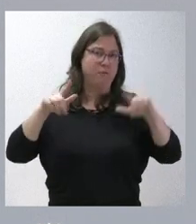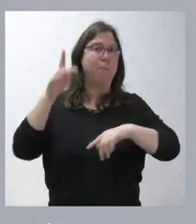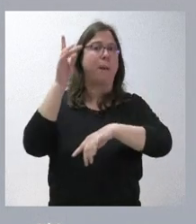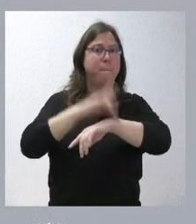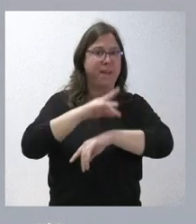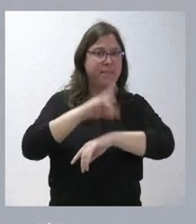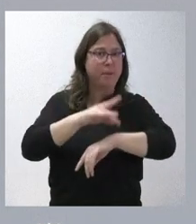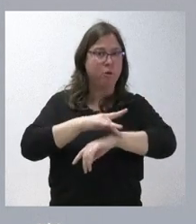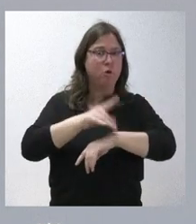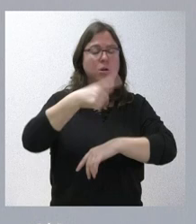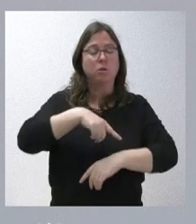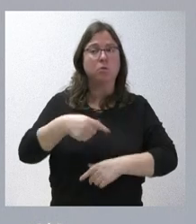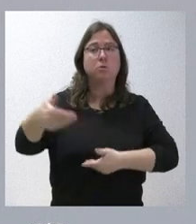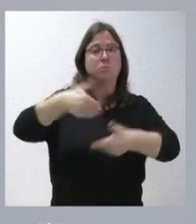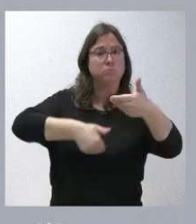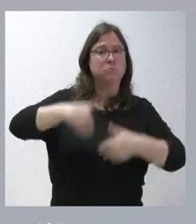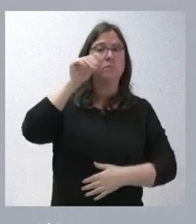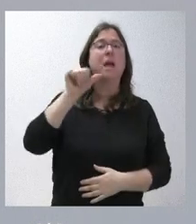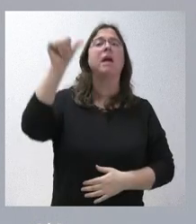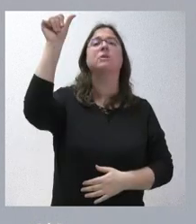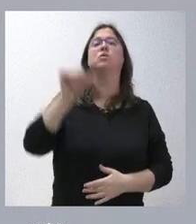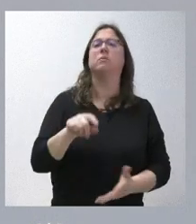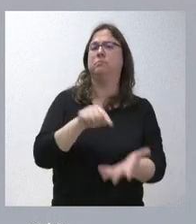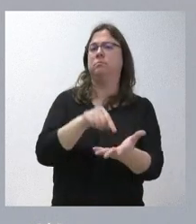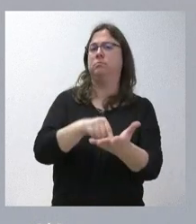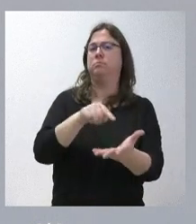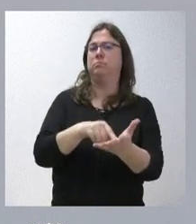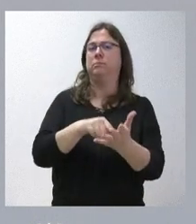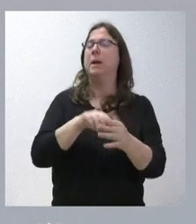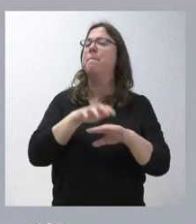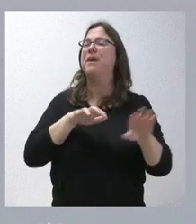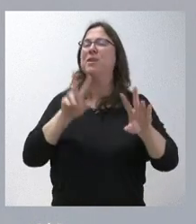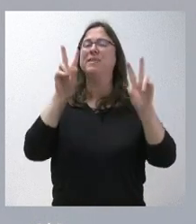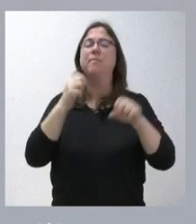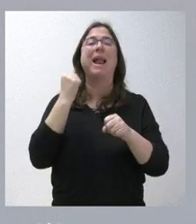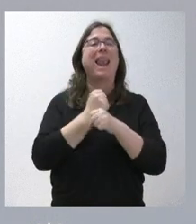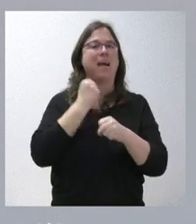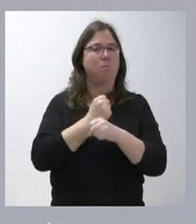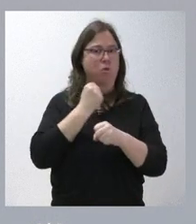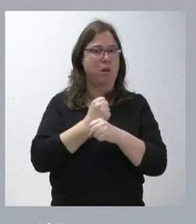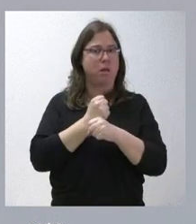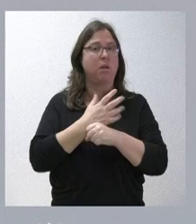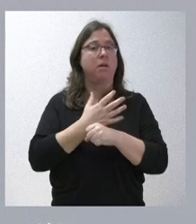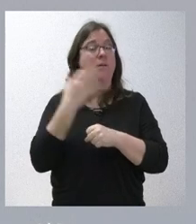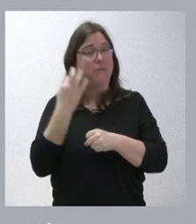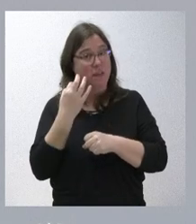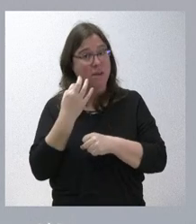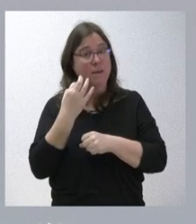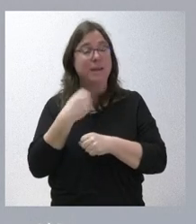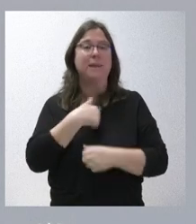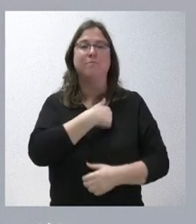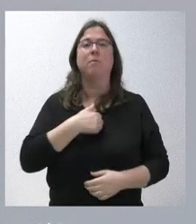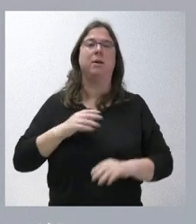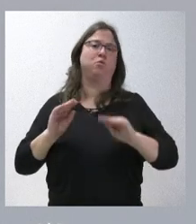por tanto escucharemos sus reivindicaciones son reivindicaciones fundamental de carácter laboral y por tanto tiene que ser compatibles En todo caso con el papel que